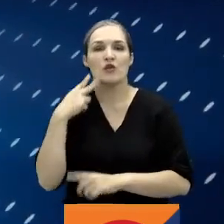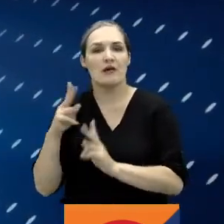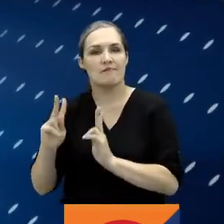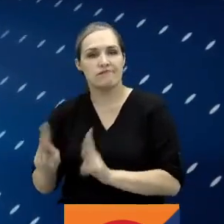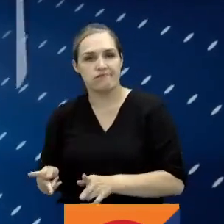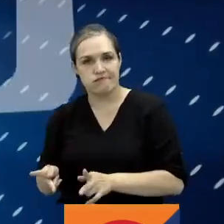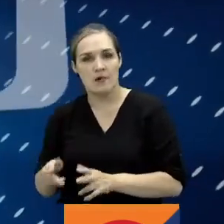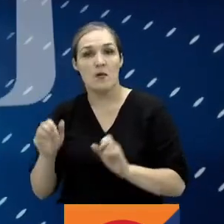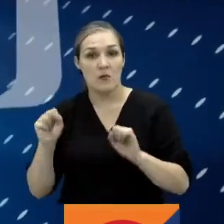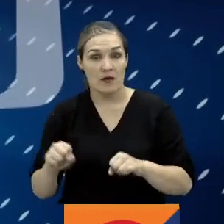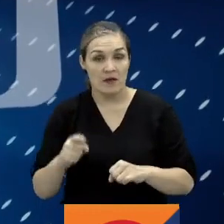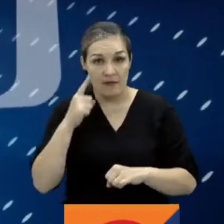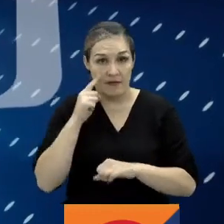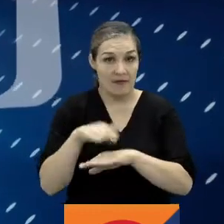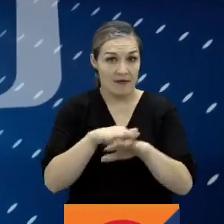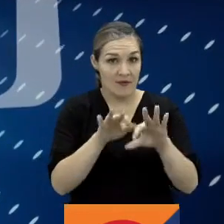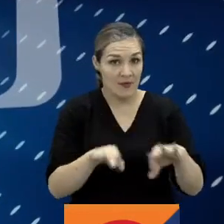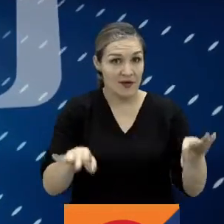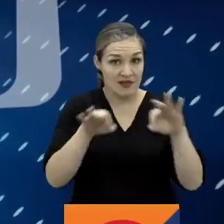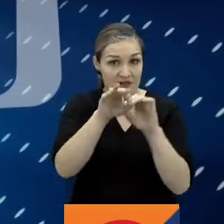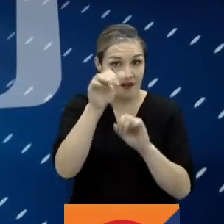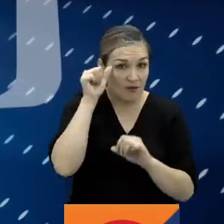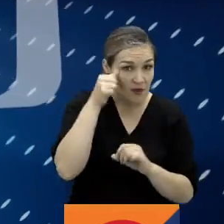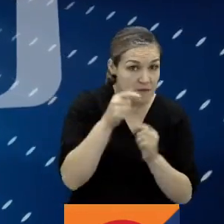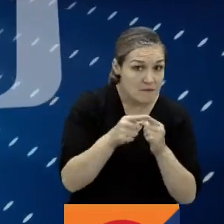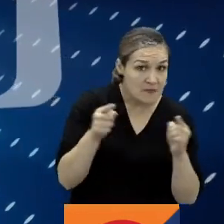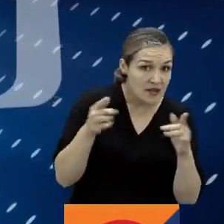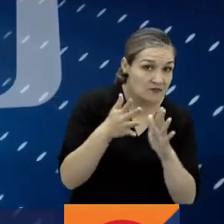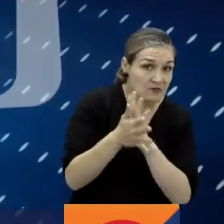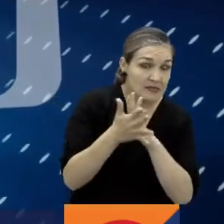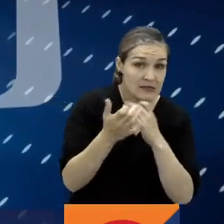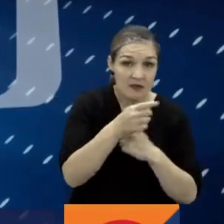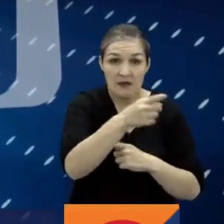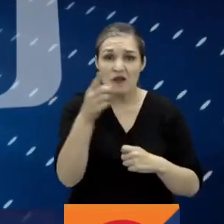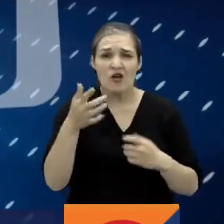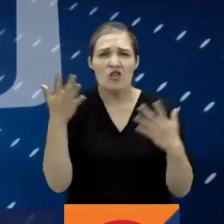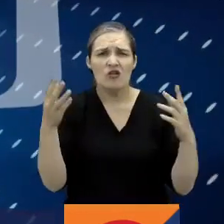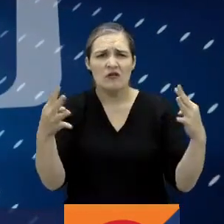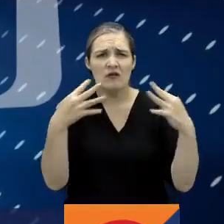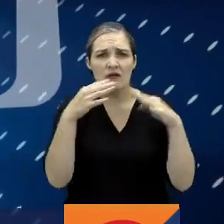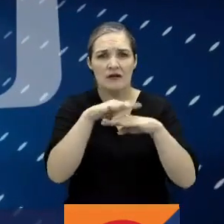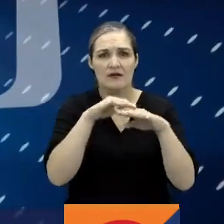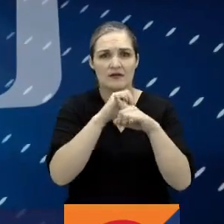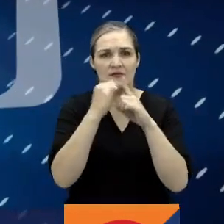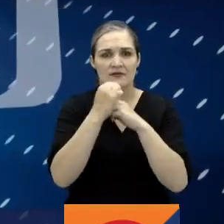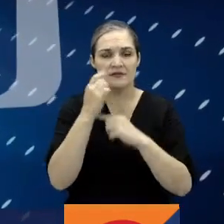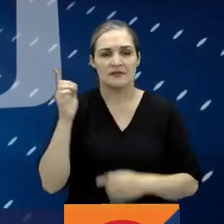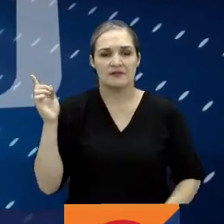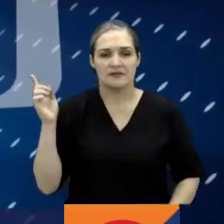descanso. Y muy importante, recuerden que si quieren seguir informados 24/7, nos encuentran en todas nuestras redes sociales como RTVC Noticias.